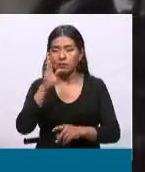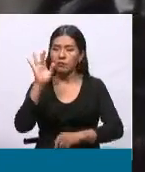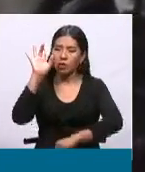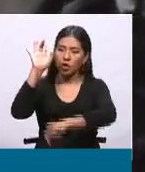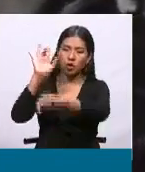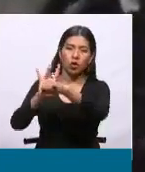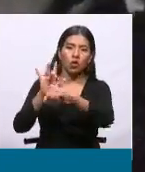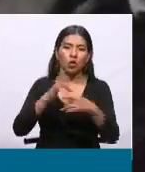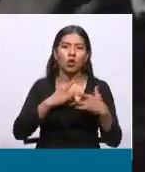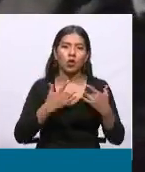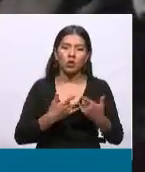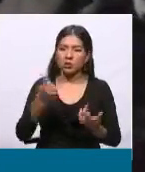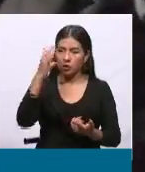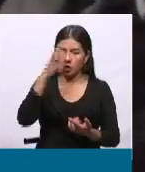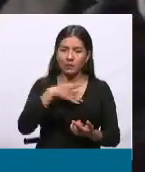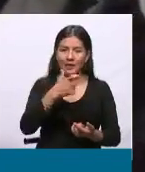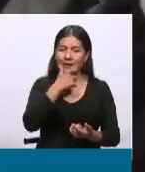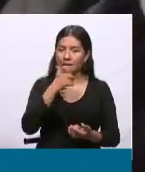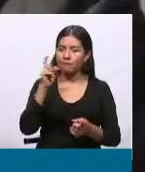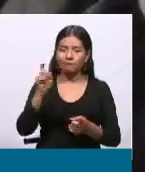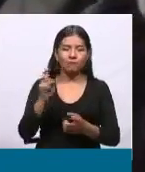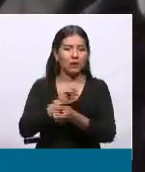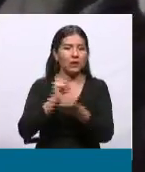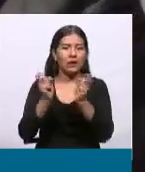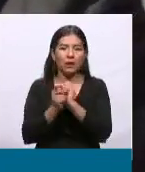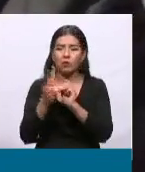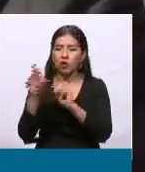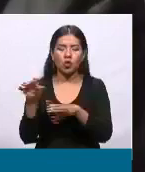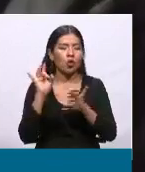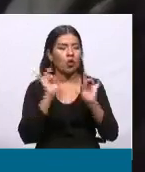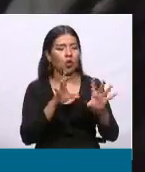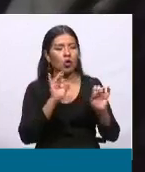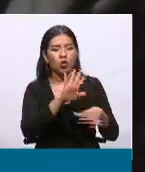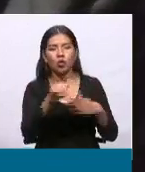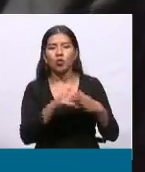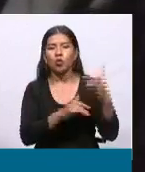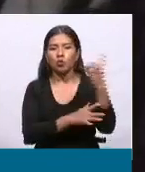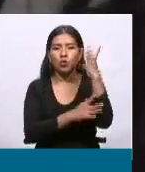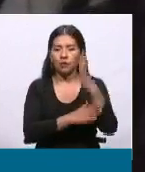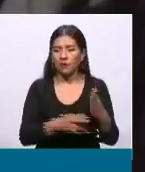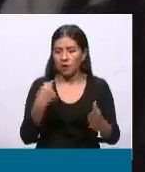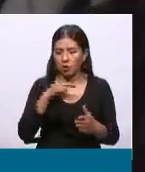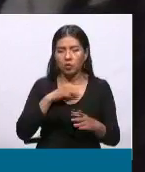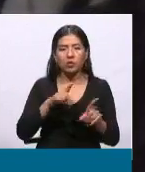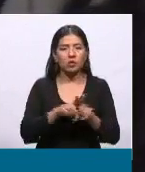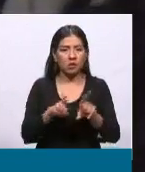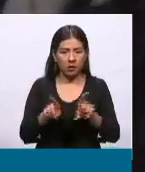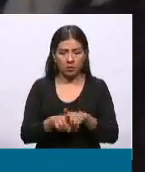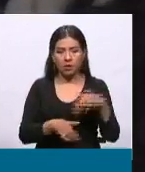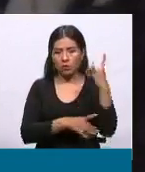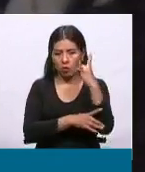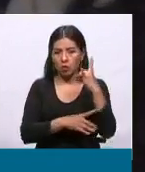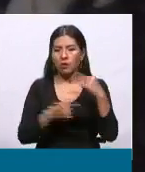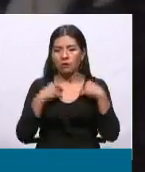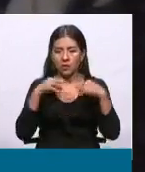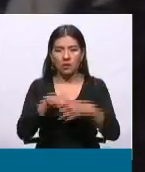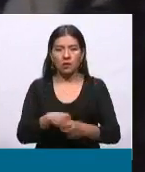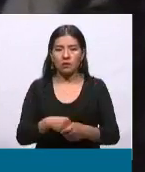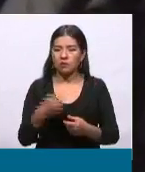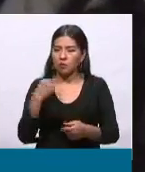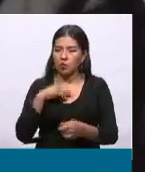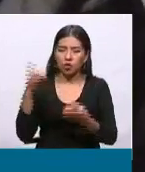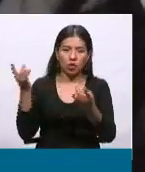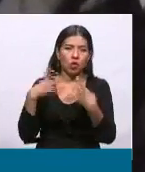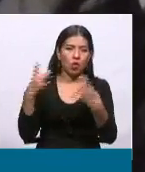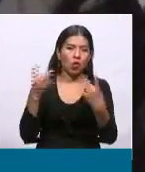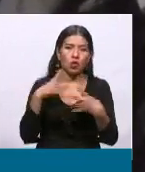Camacho y que cambie pues, su corazón, que no tenga mucha rabia contra los bolivianos, que también somos bolivianos, yo soy tuya. Pero tampoco